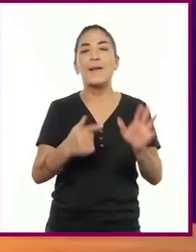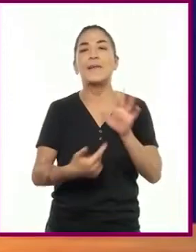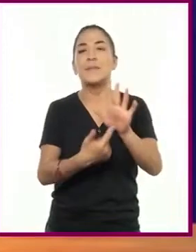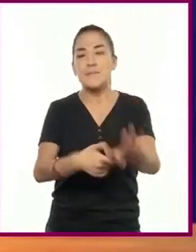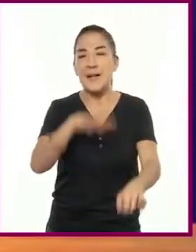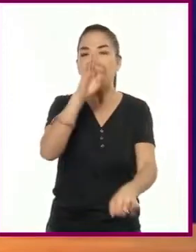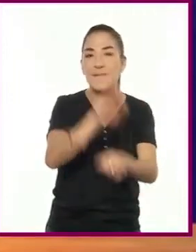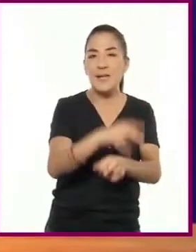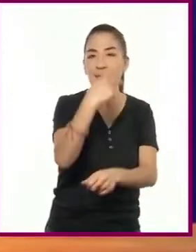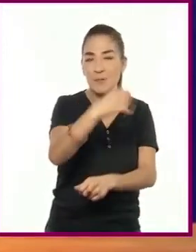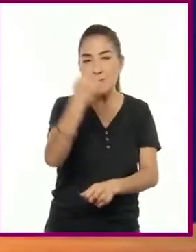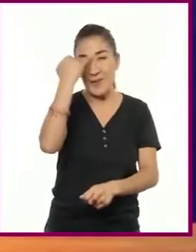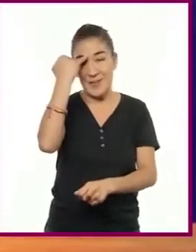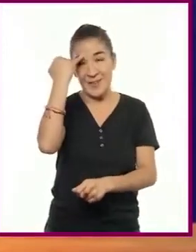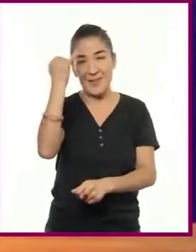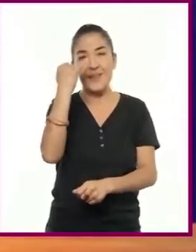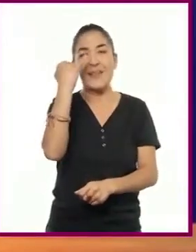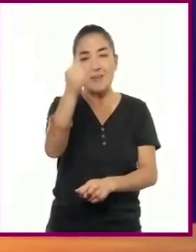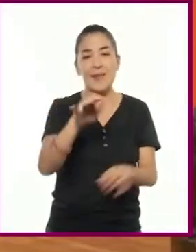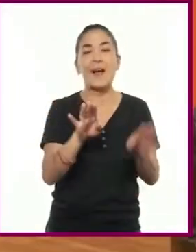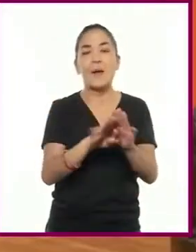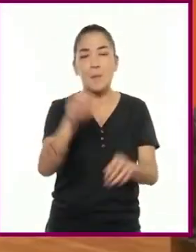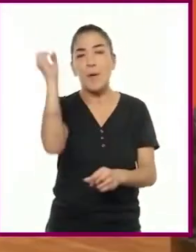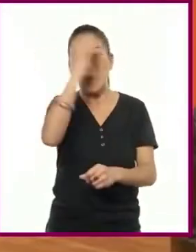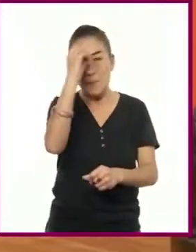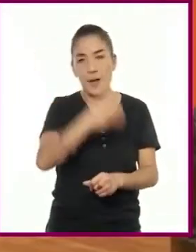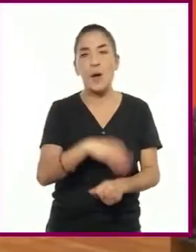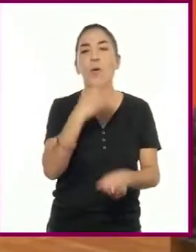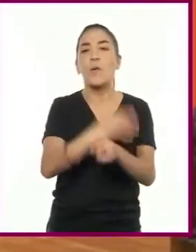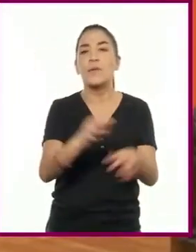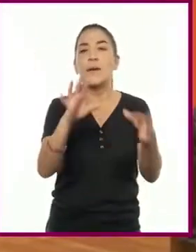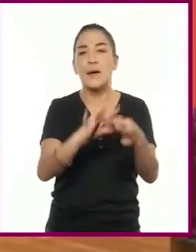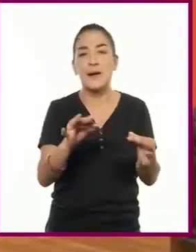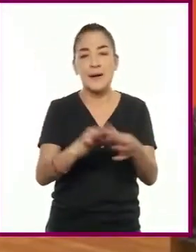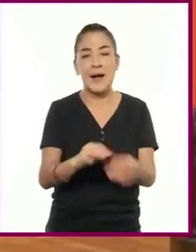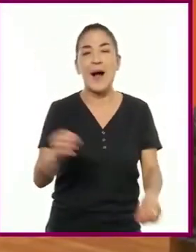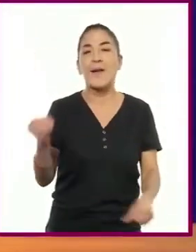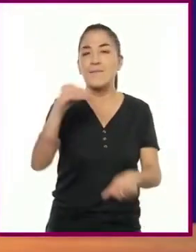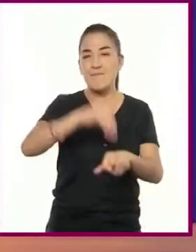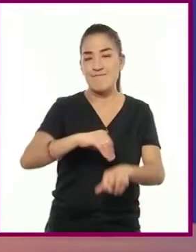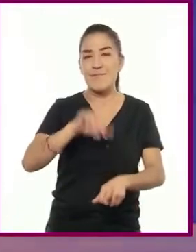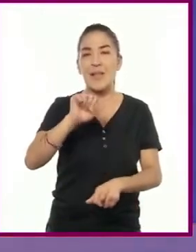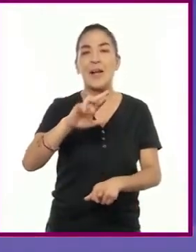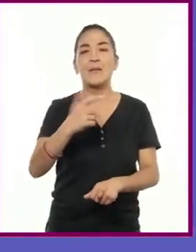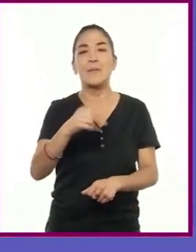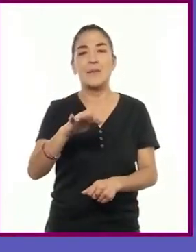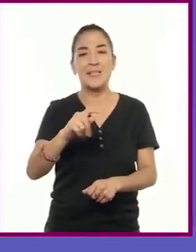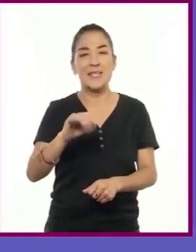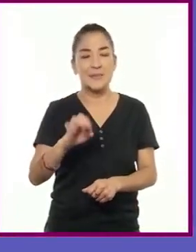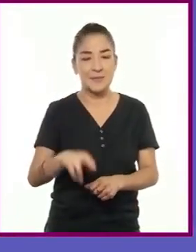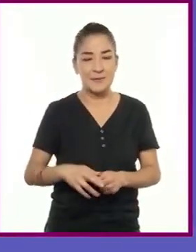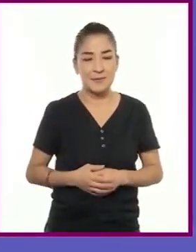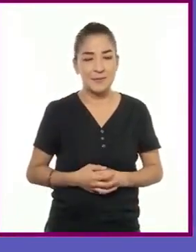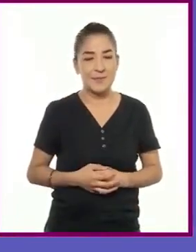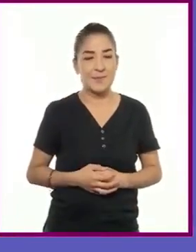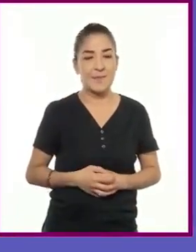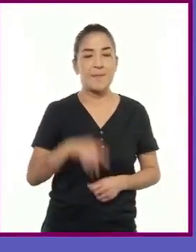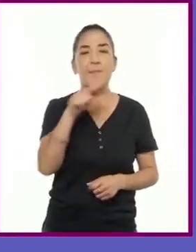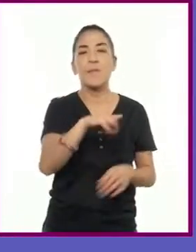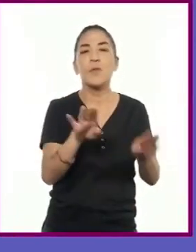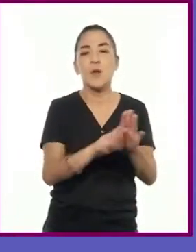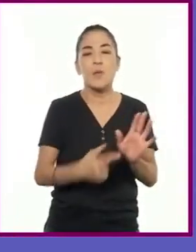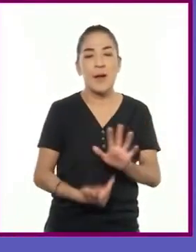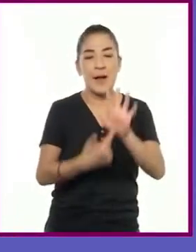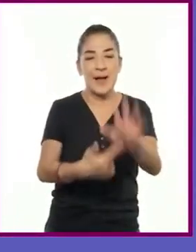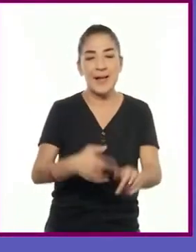las ideas y las opiniones. Hablemos acerca de la argumentación. La argumentación es una